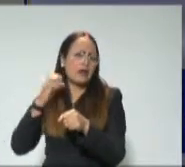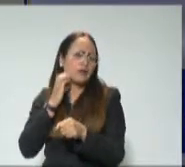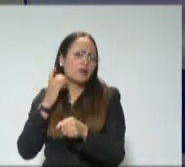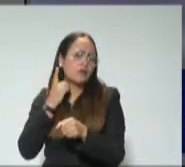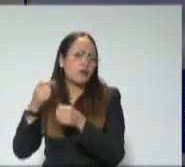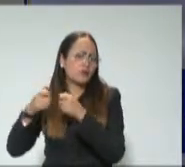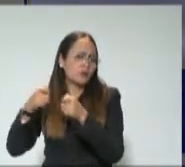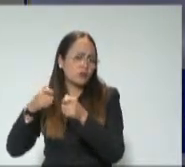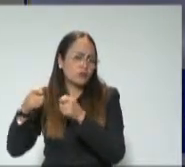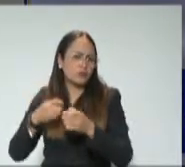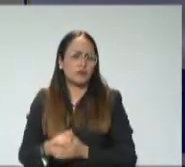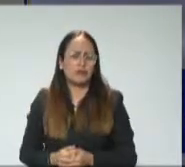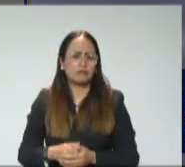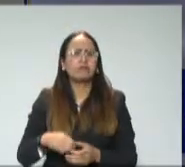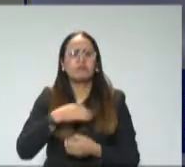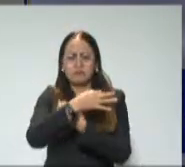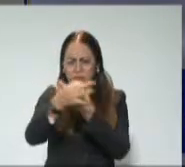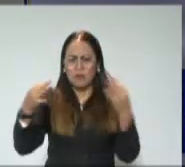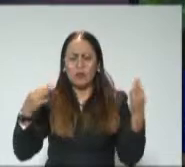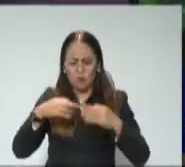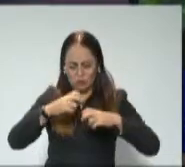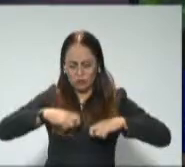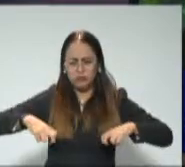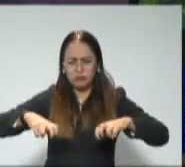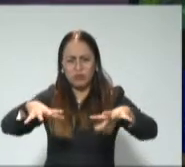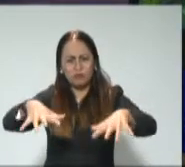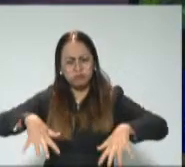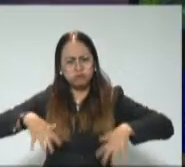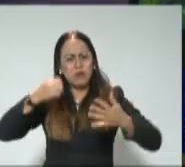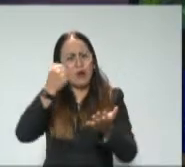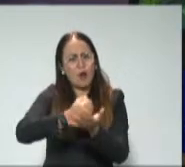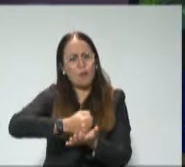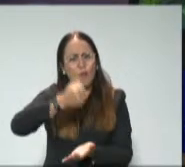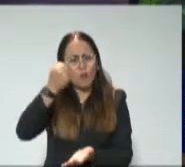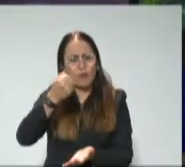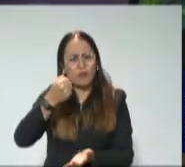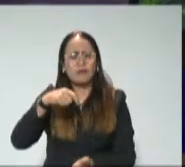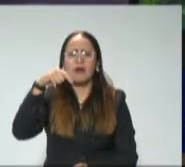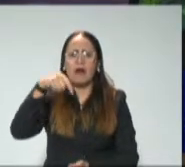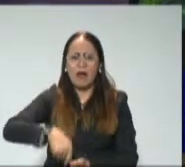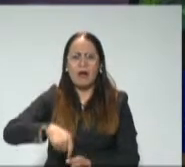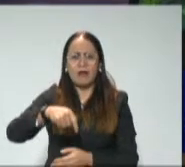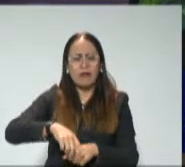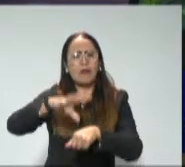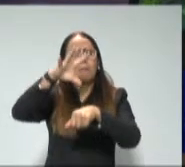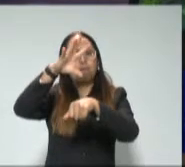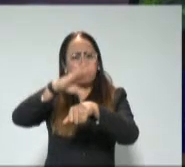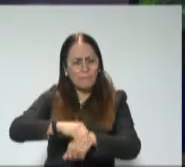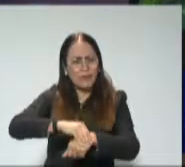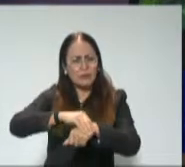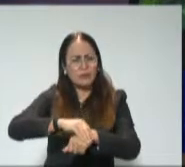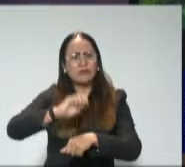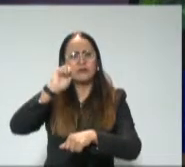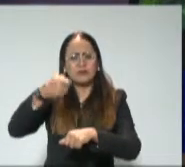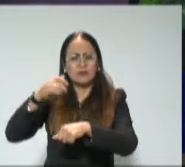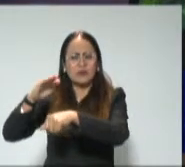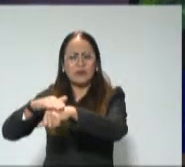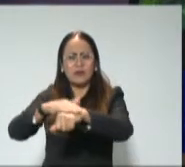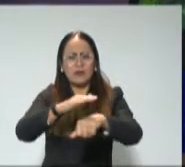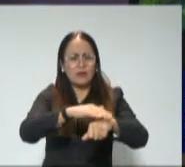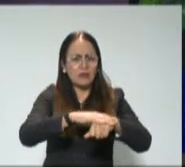diputados fue aprobado por el pleno y y este autoriza a convocar a lo que hemos denominado